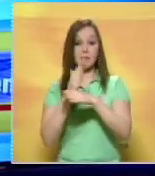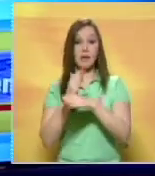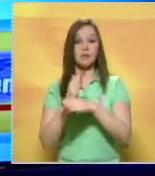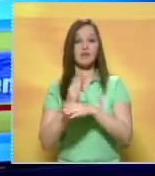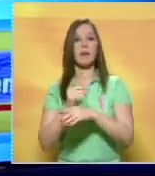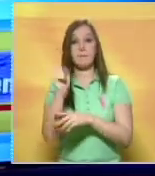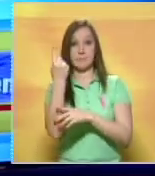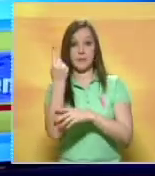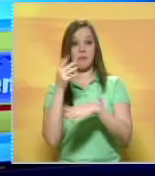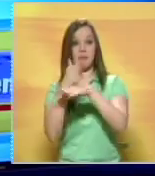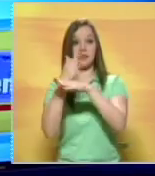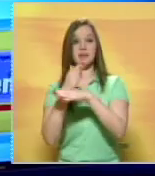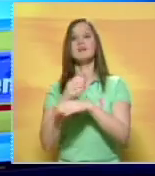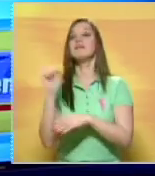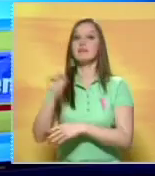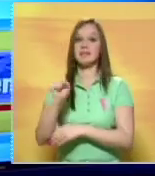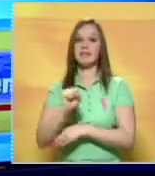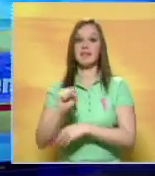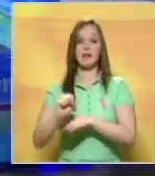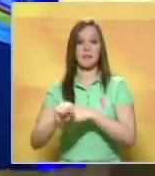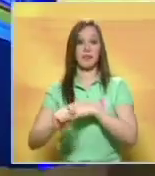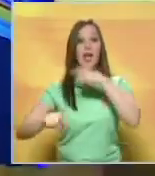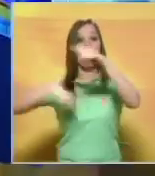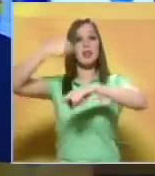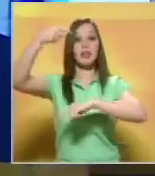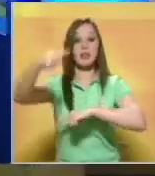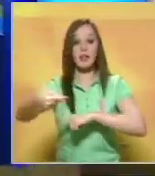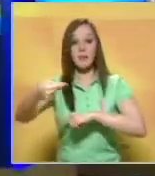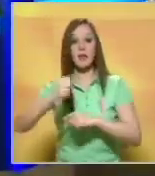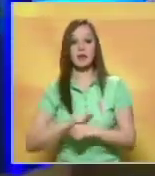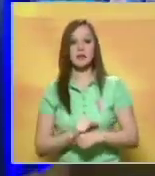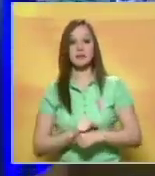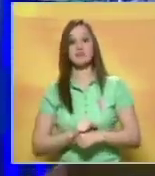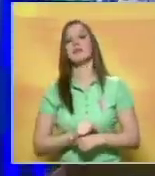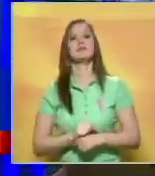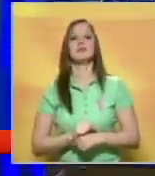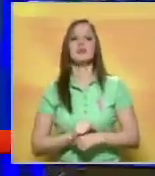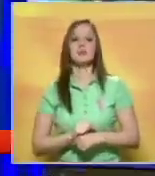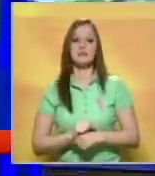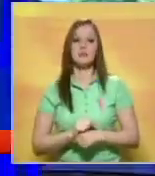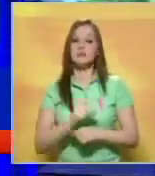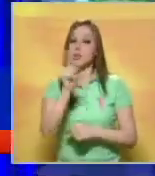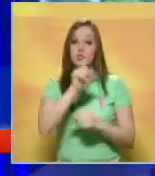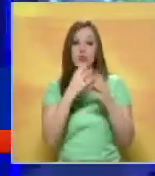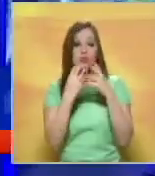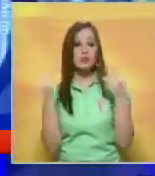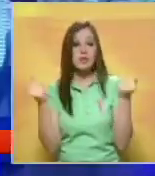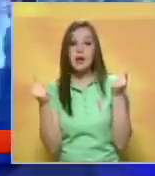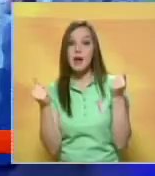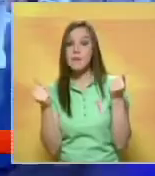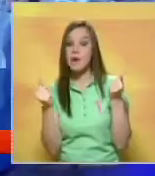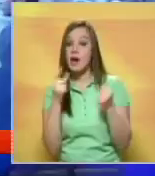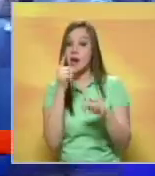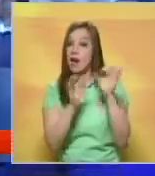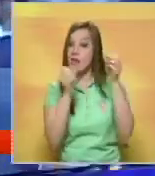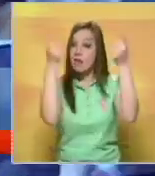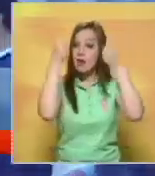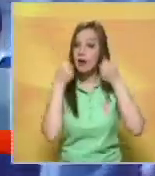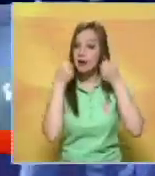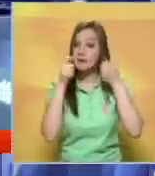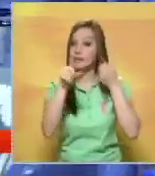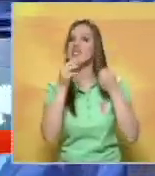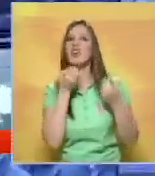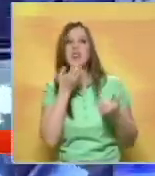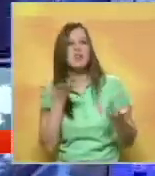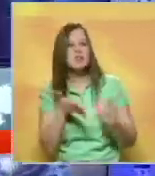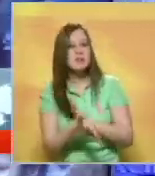nuestra primera pausa del día. Así es, y más adelante en Noticiero Venevisión, no se escapará de la justicia. Ya les contaremos